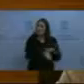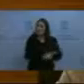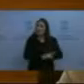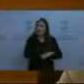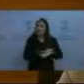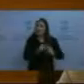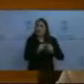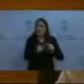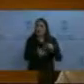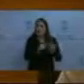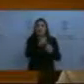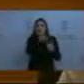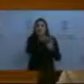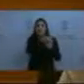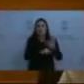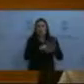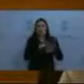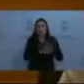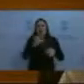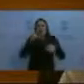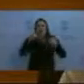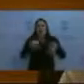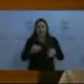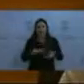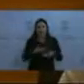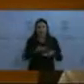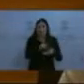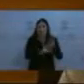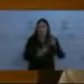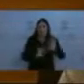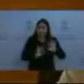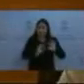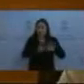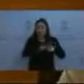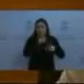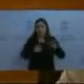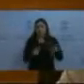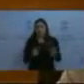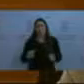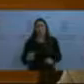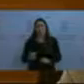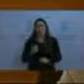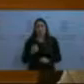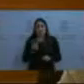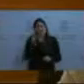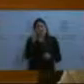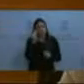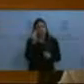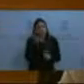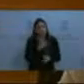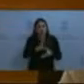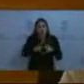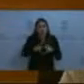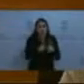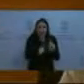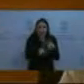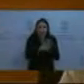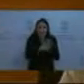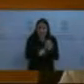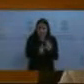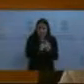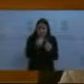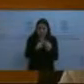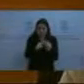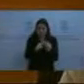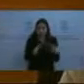tome las medidas necesarias para garantizar las ayudas, especialmente a los que más lo necesitan. Consideramos que la aplicación de la Ley de Dependencia en